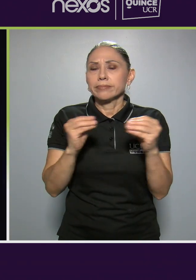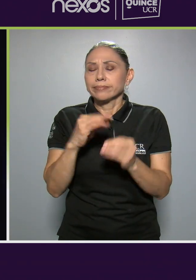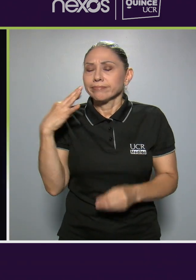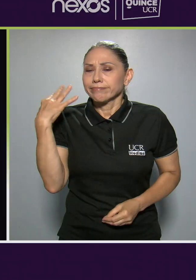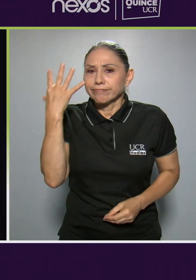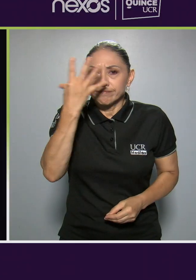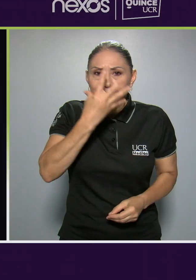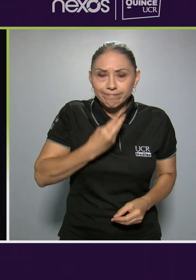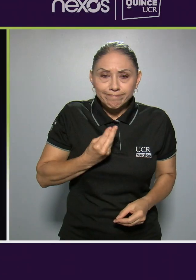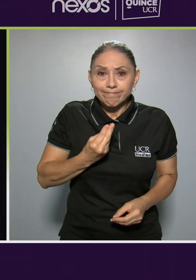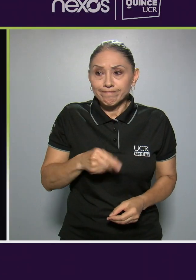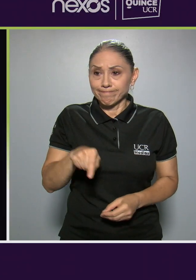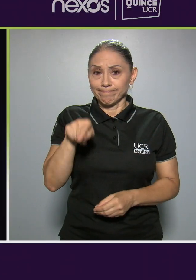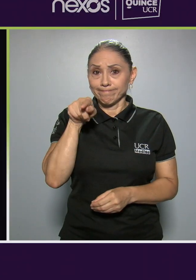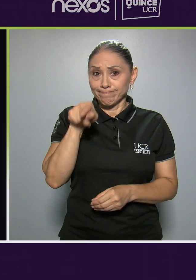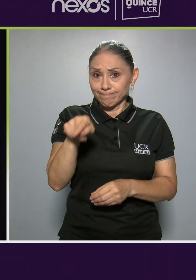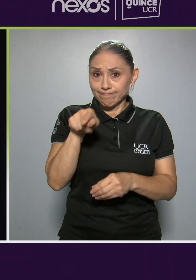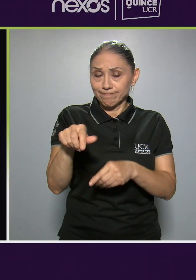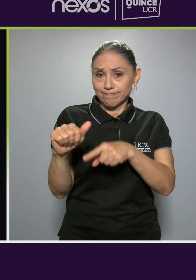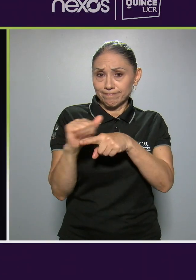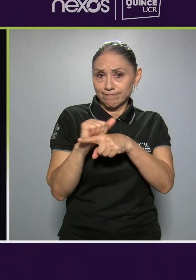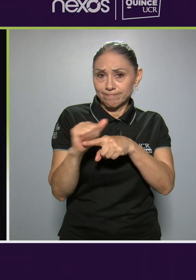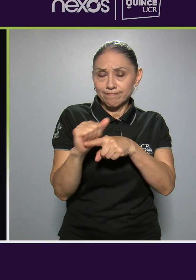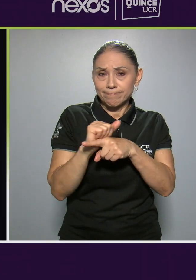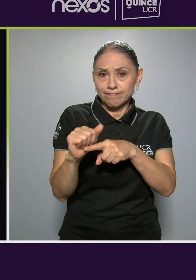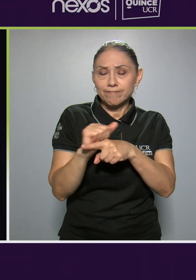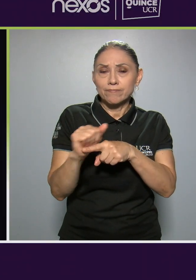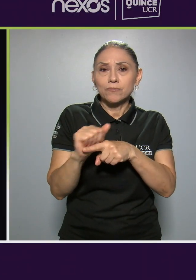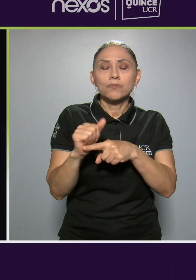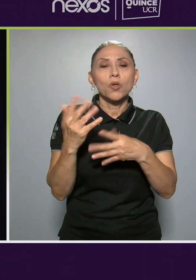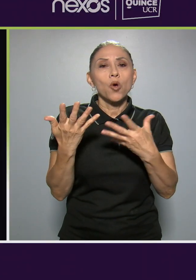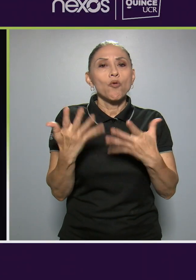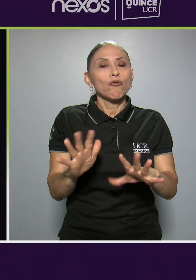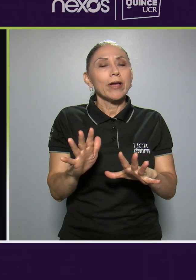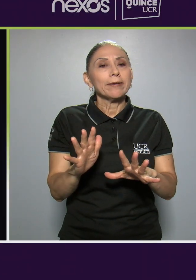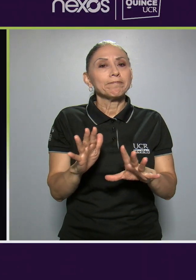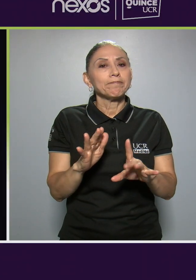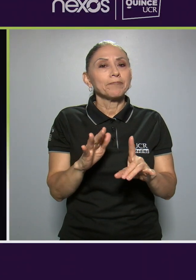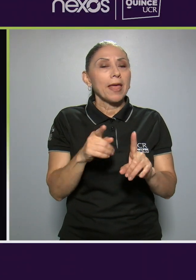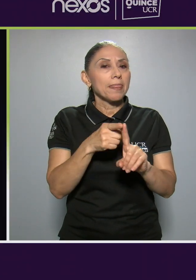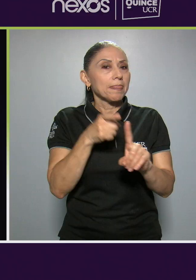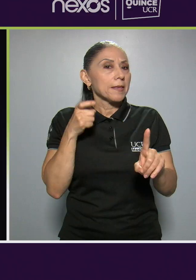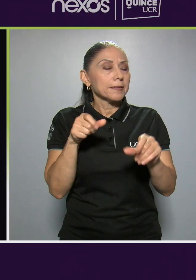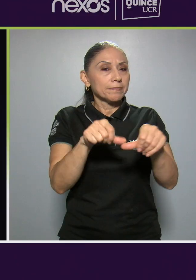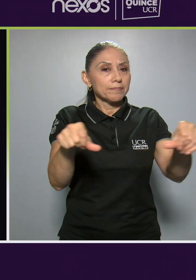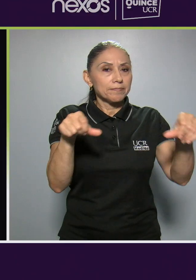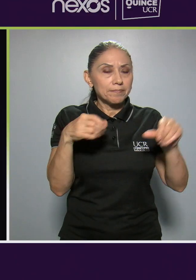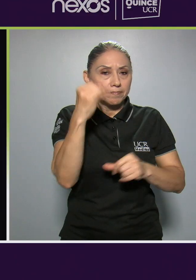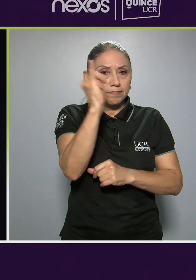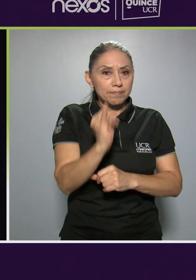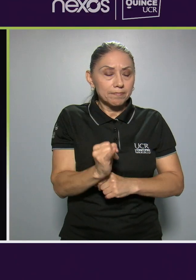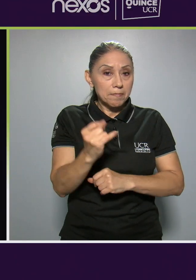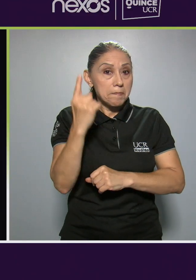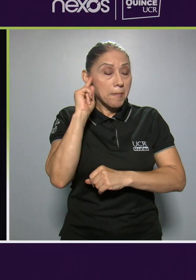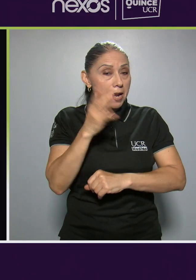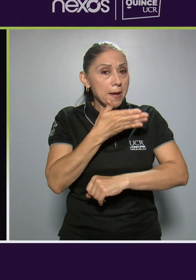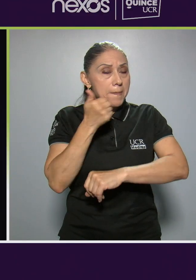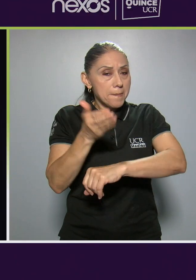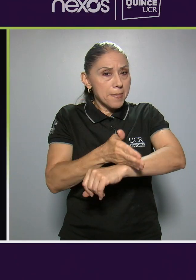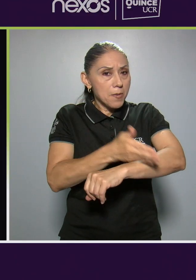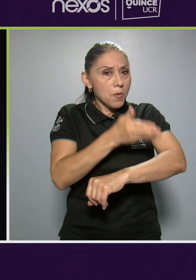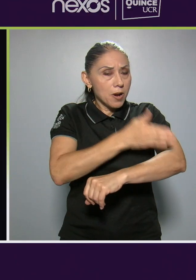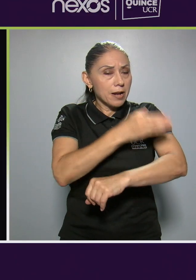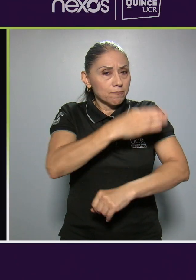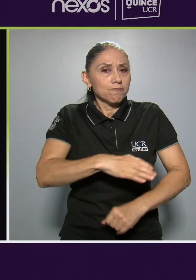es que esta capacitación fue tanto desde la parte artística para mejorar nuestras cualidades